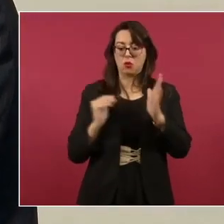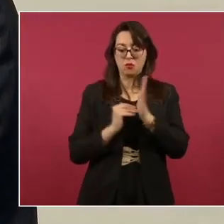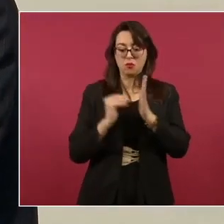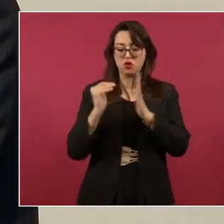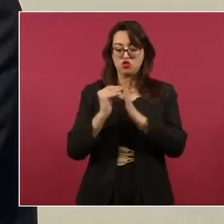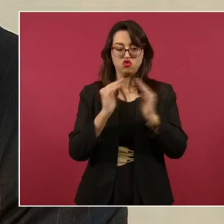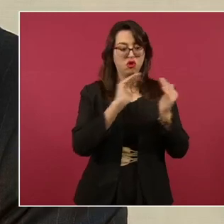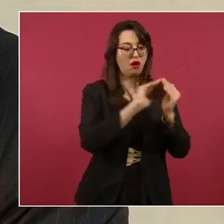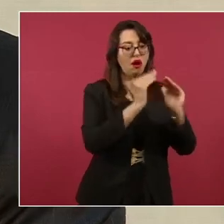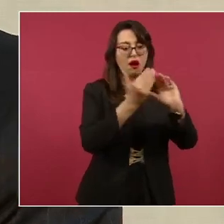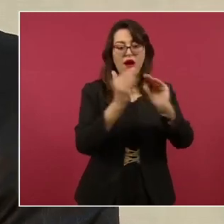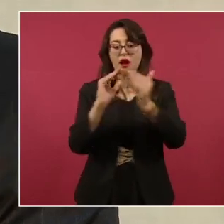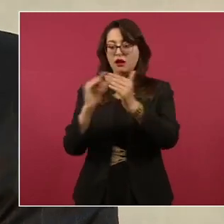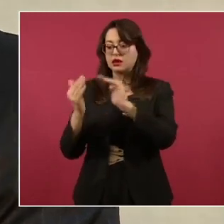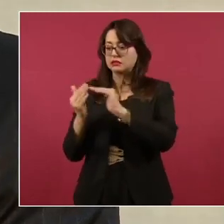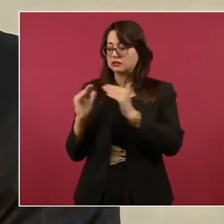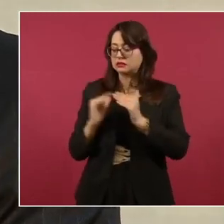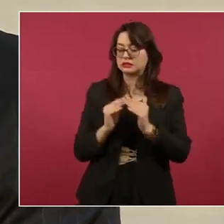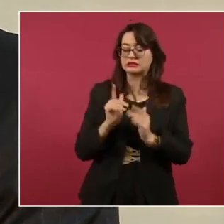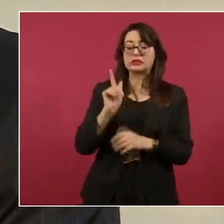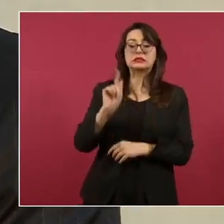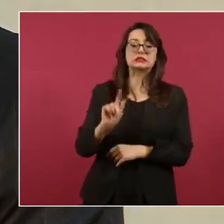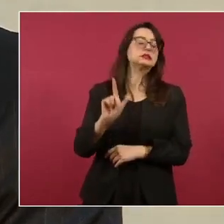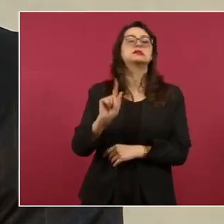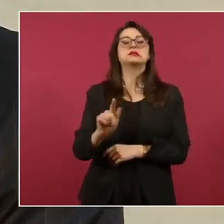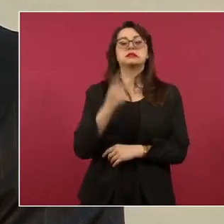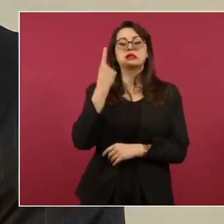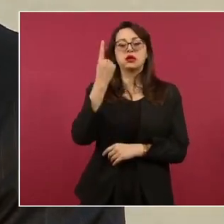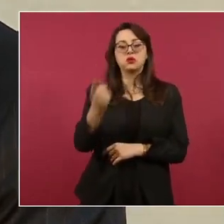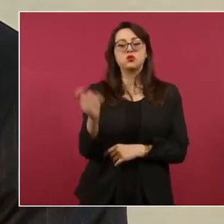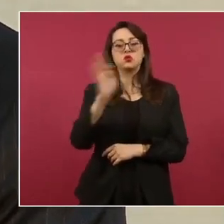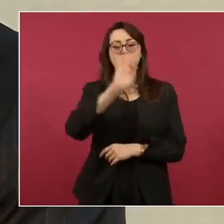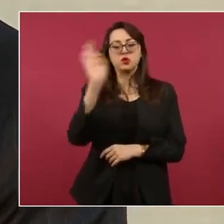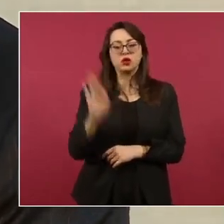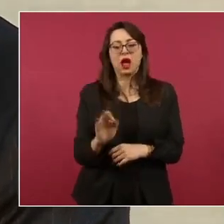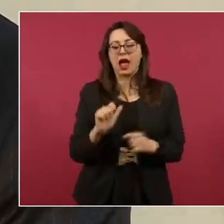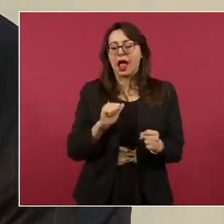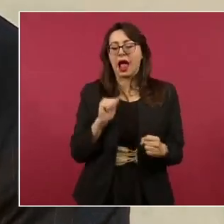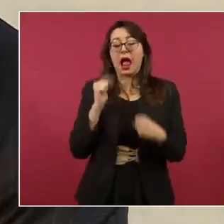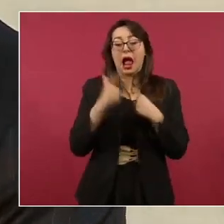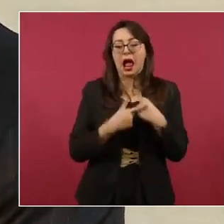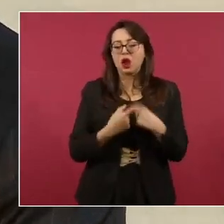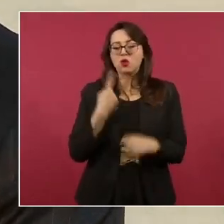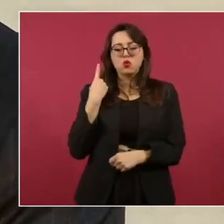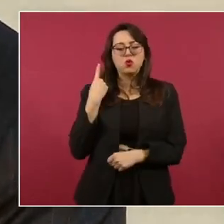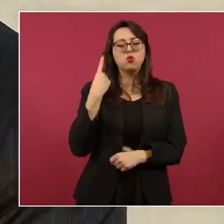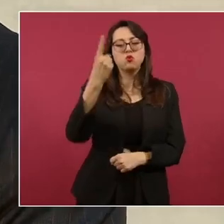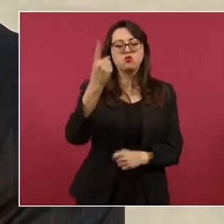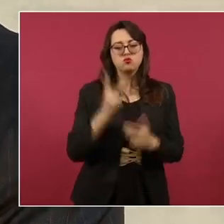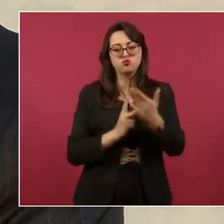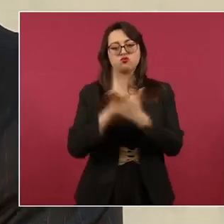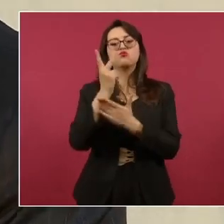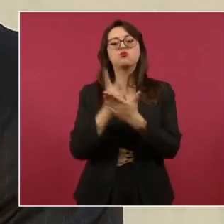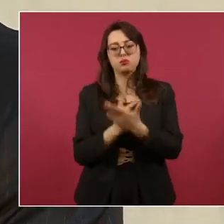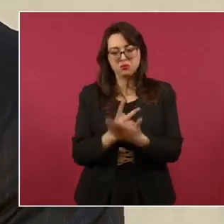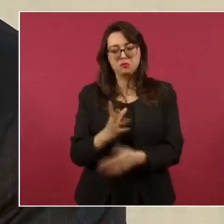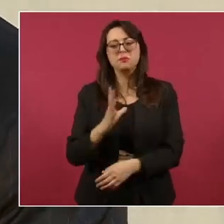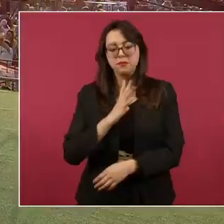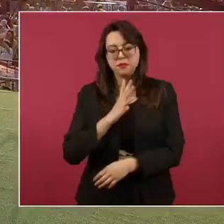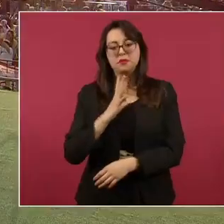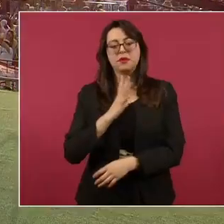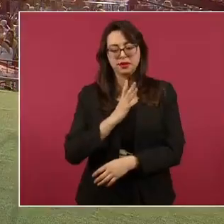el 71% llega al menos uno de los programas para el